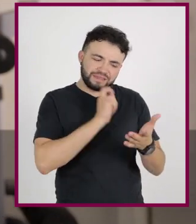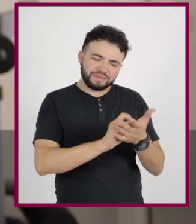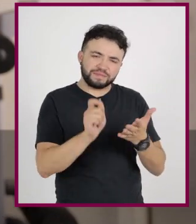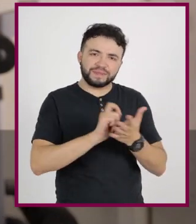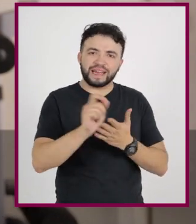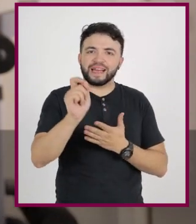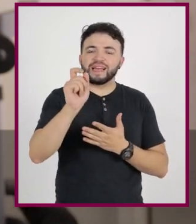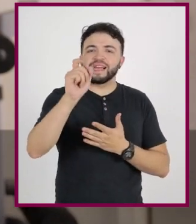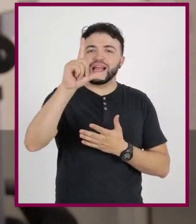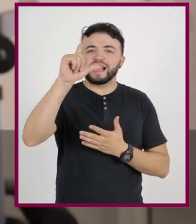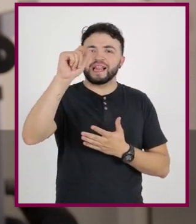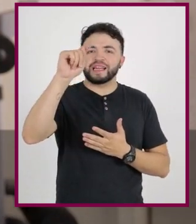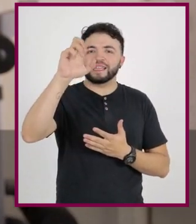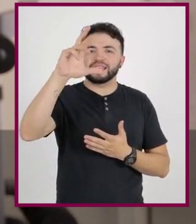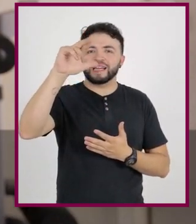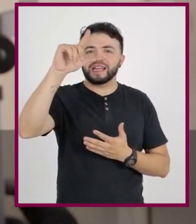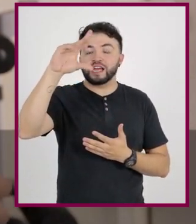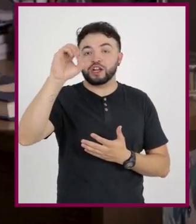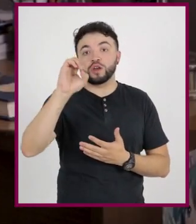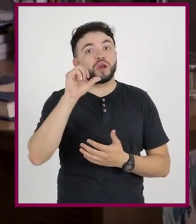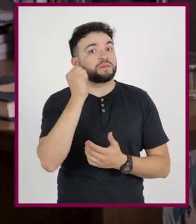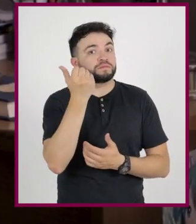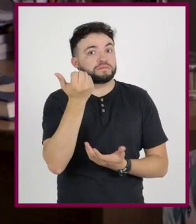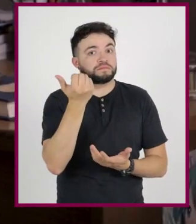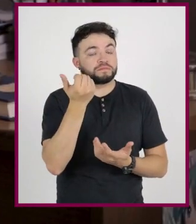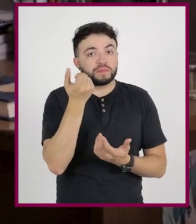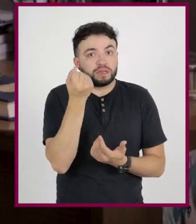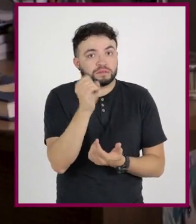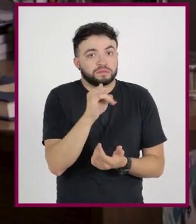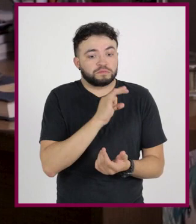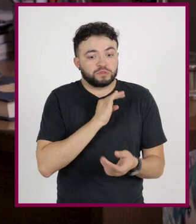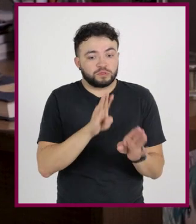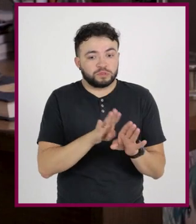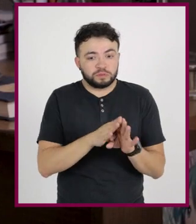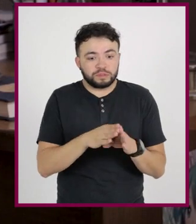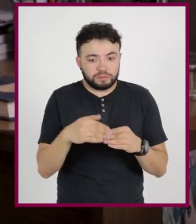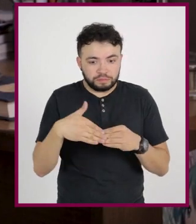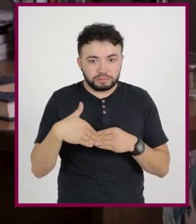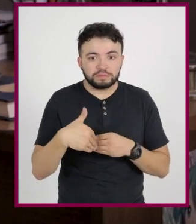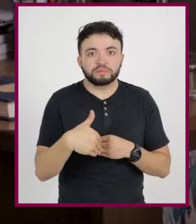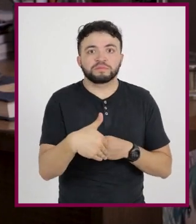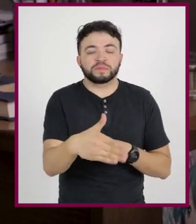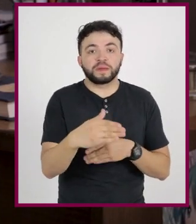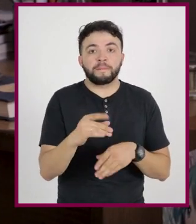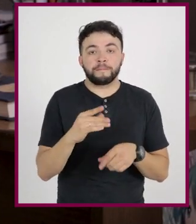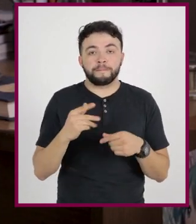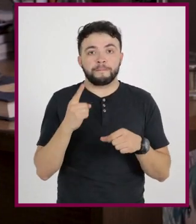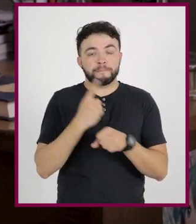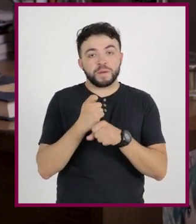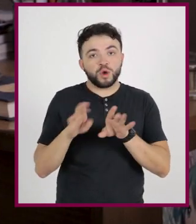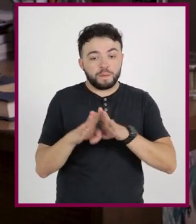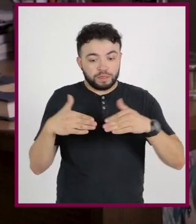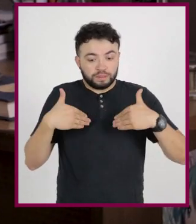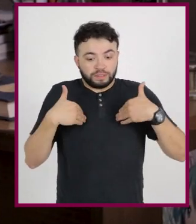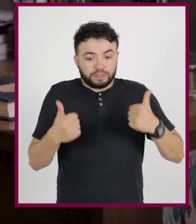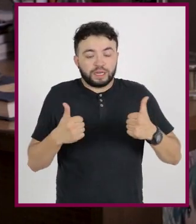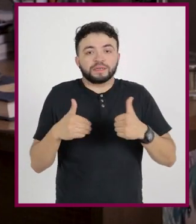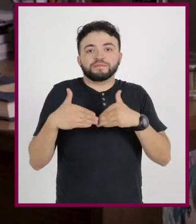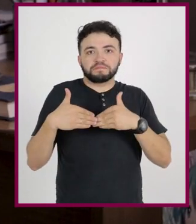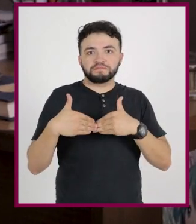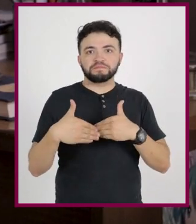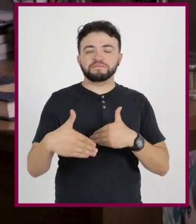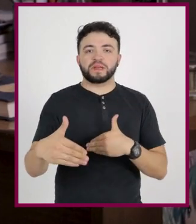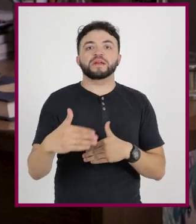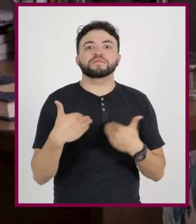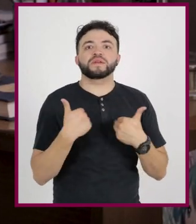estaremos partiendo de algo elemental. Completamente de acuerdo, Juana, porque no sabremos de dónde partir